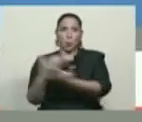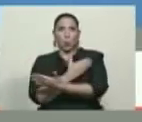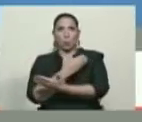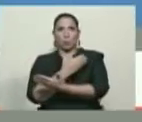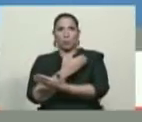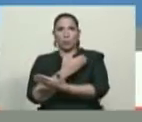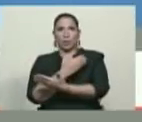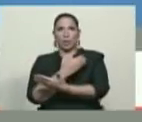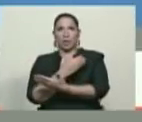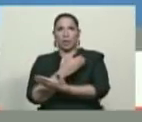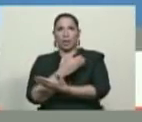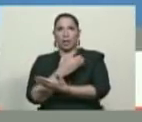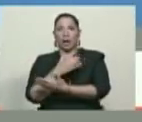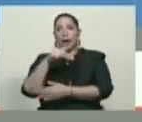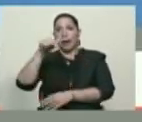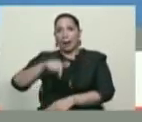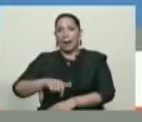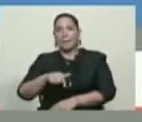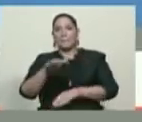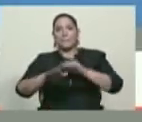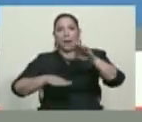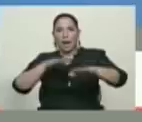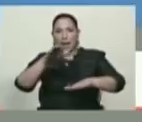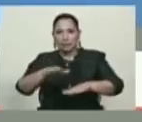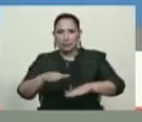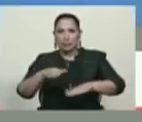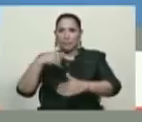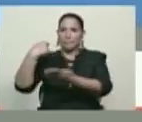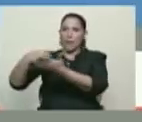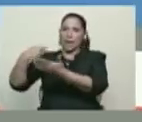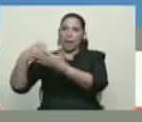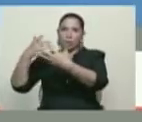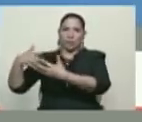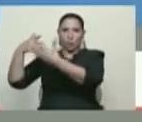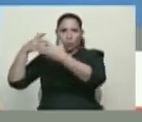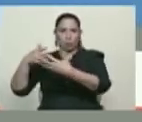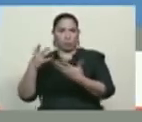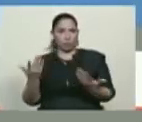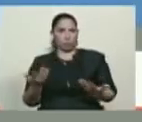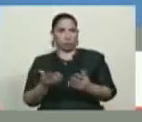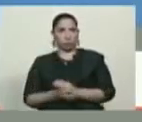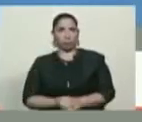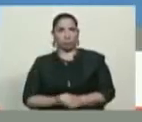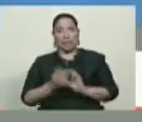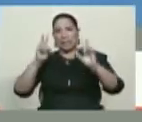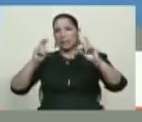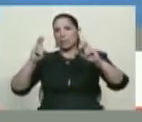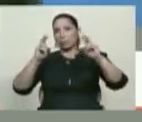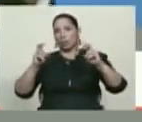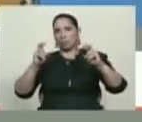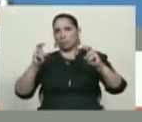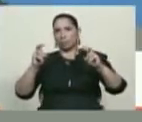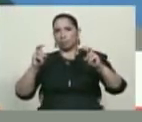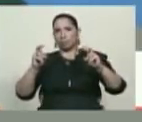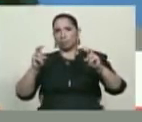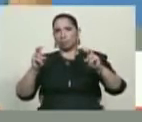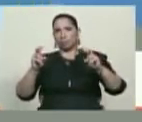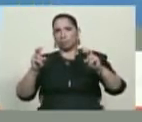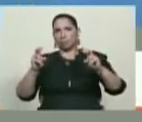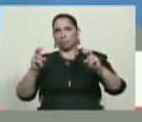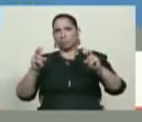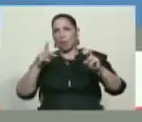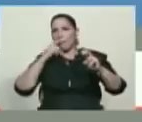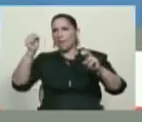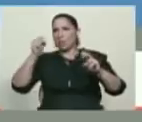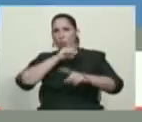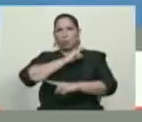marcha en Venezuela auspiciado por los Estados Unidos. No. El titular es esto y lo otro, y Maduro,